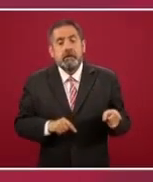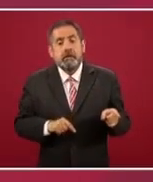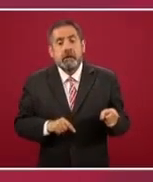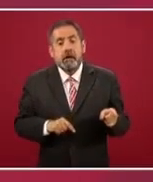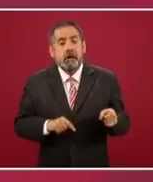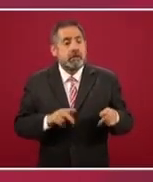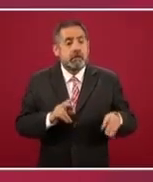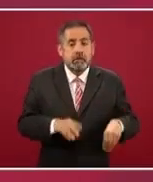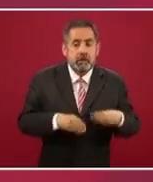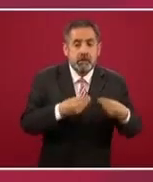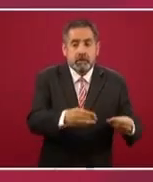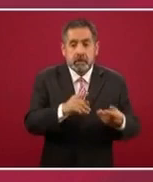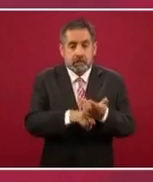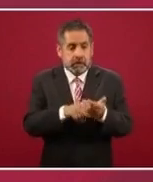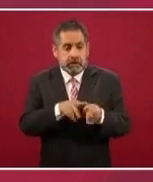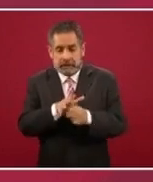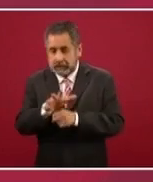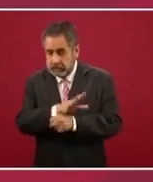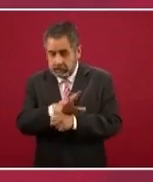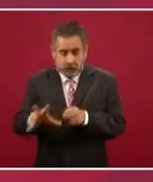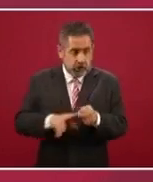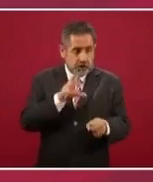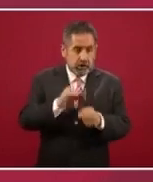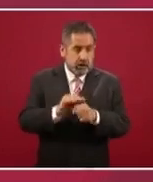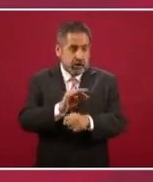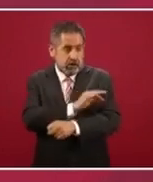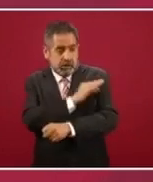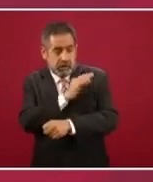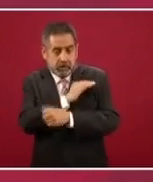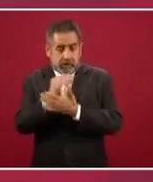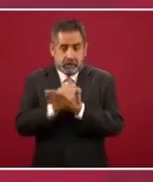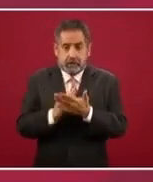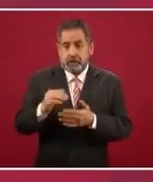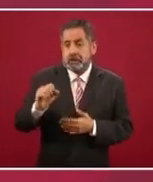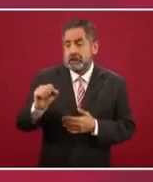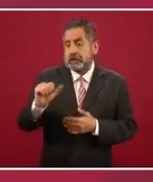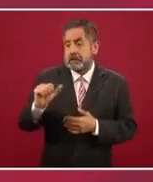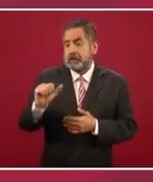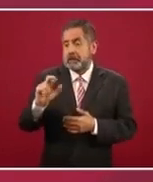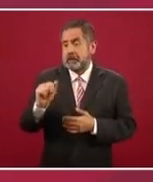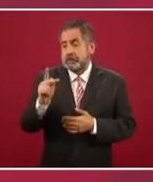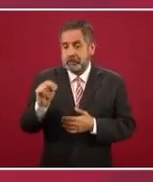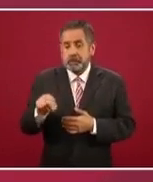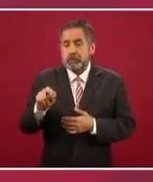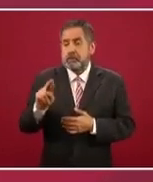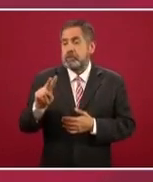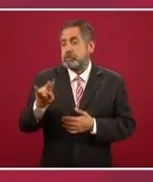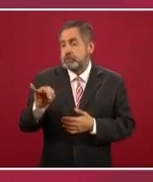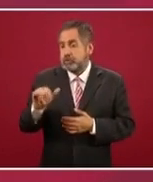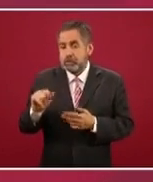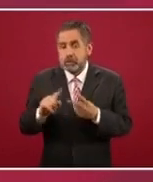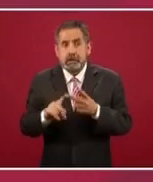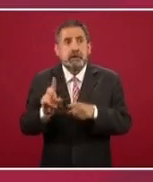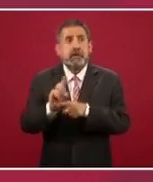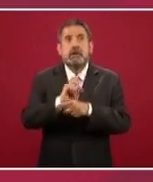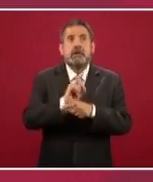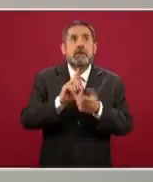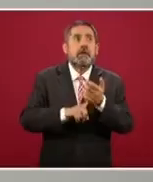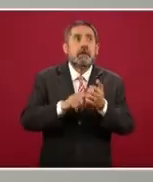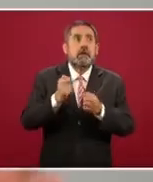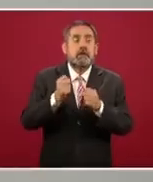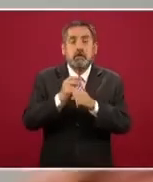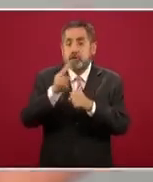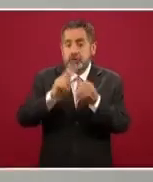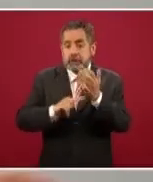no se estableció la cobertura vacunal contra el sarampión, rubiola y parotiditis, al menos desde 2015. Es